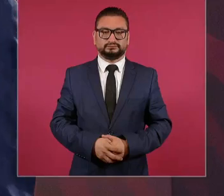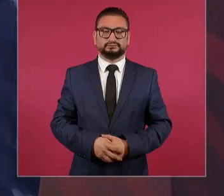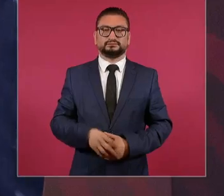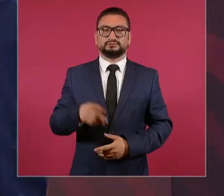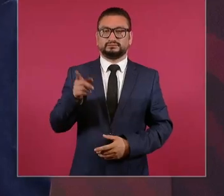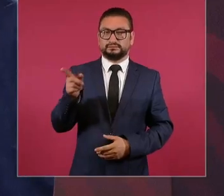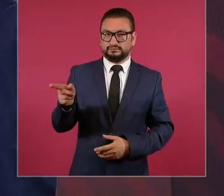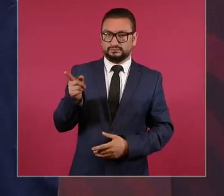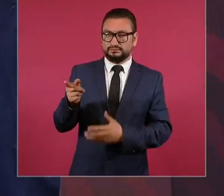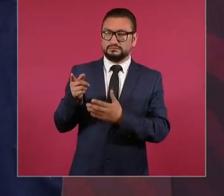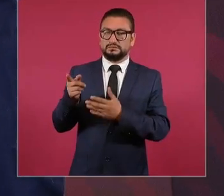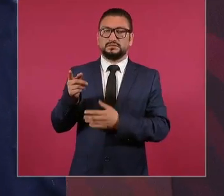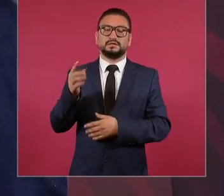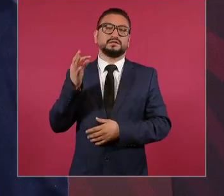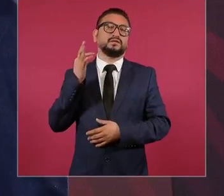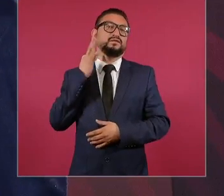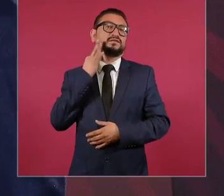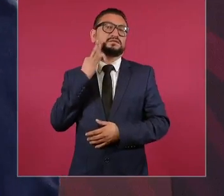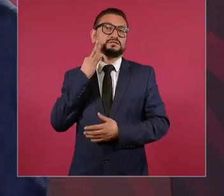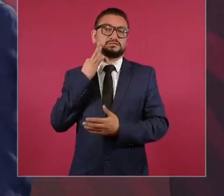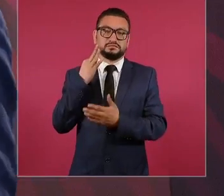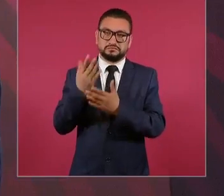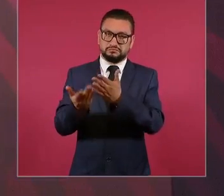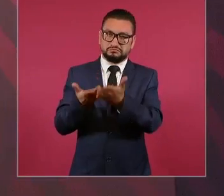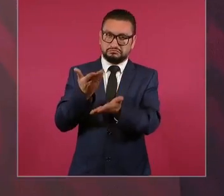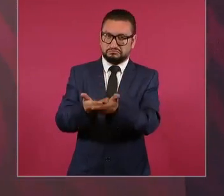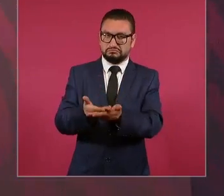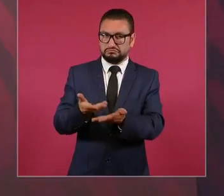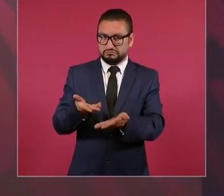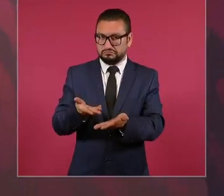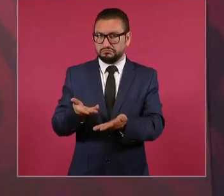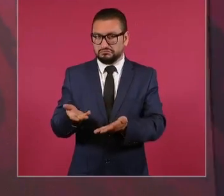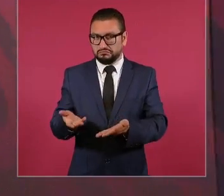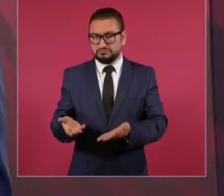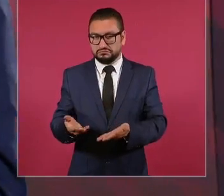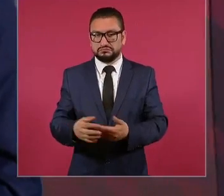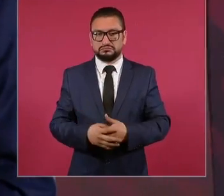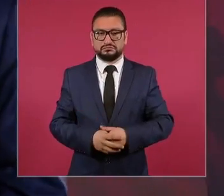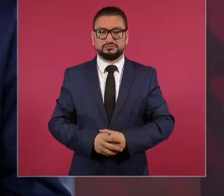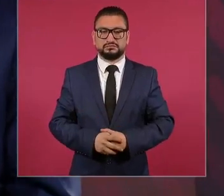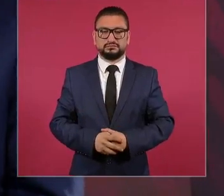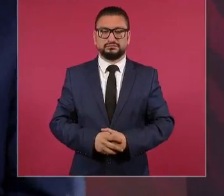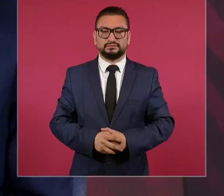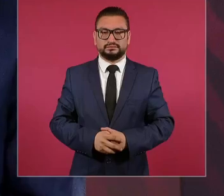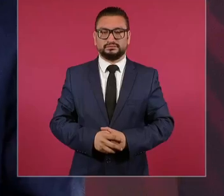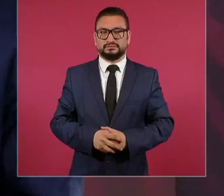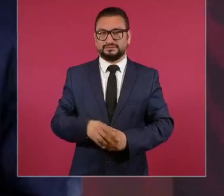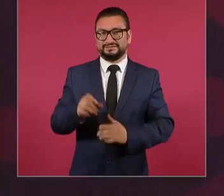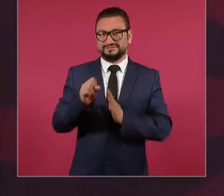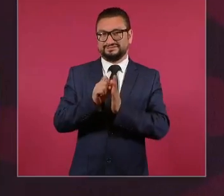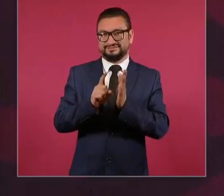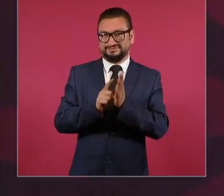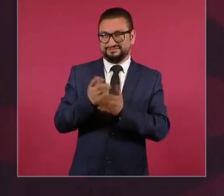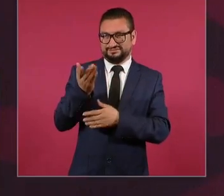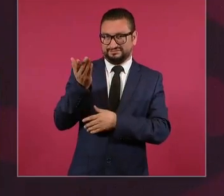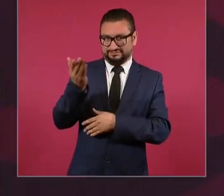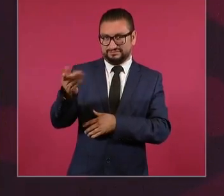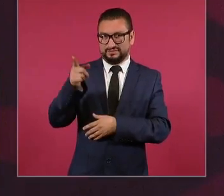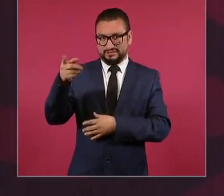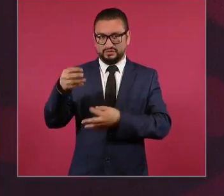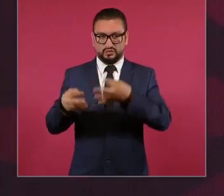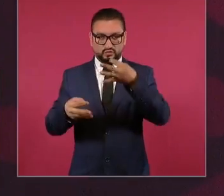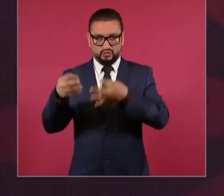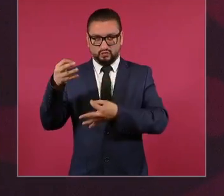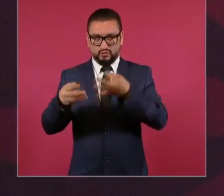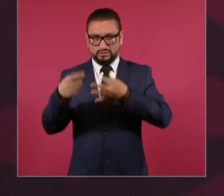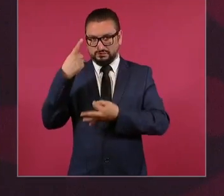presenta la fiscalía la solicitud al juez de